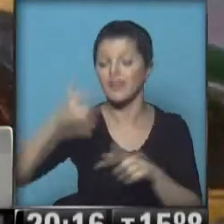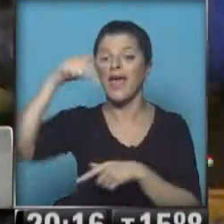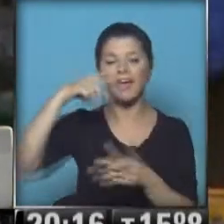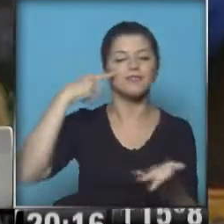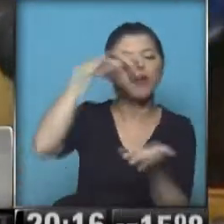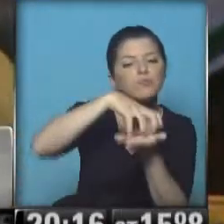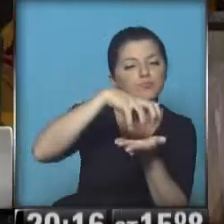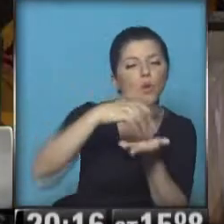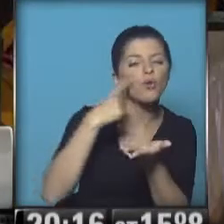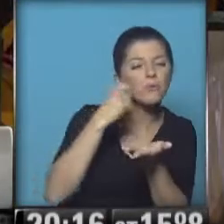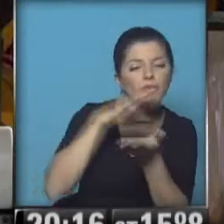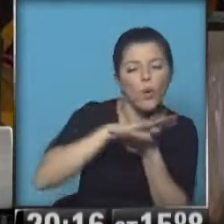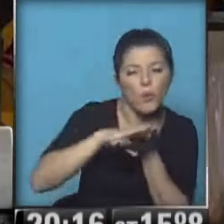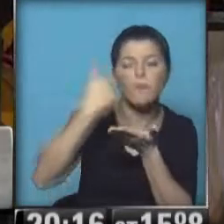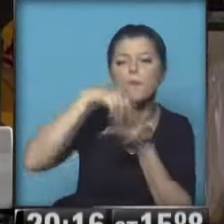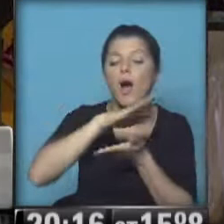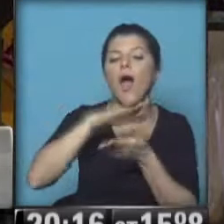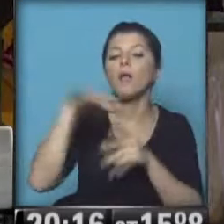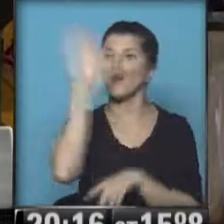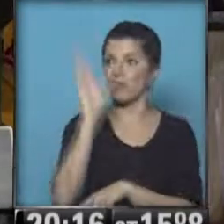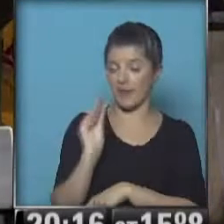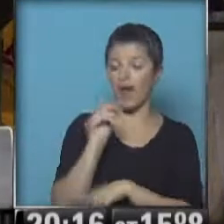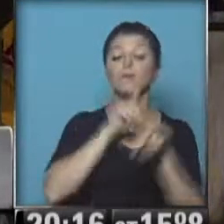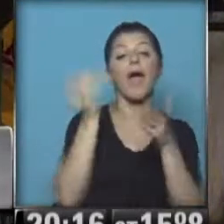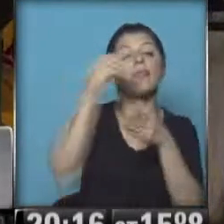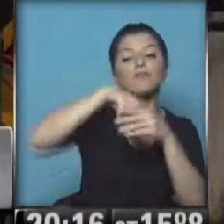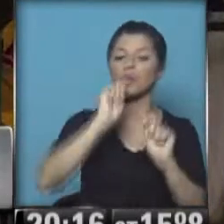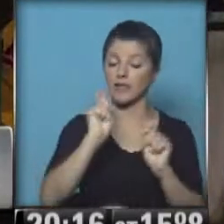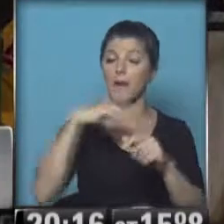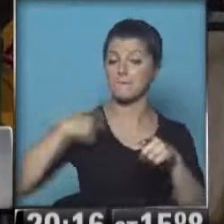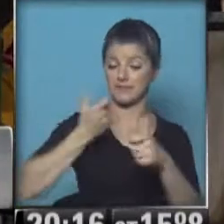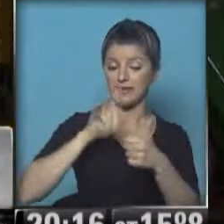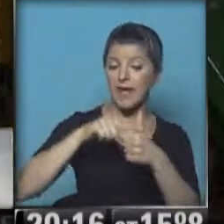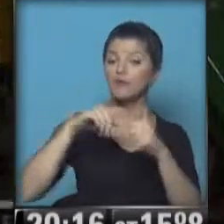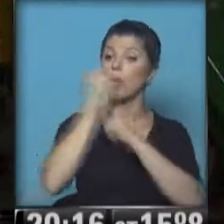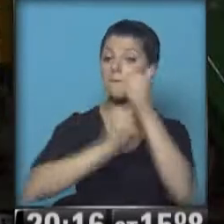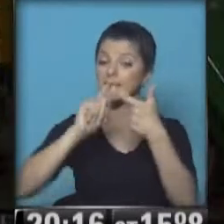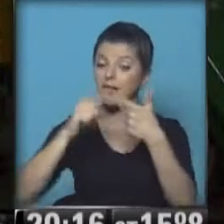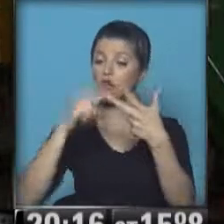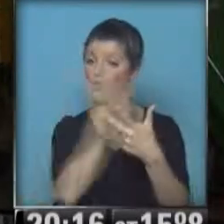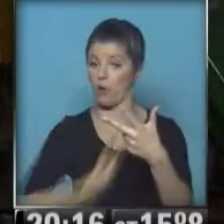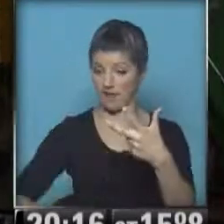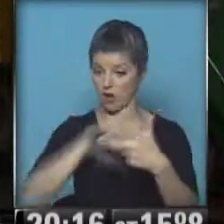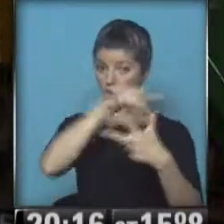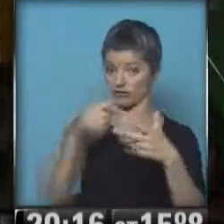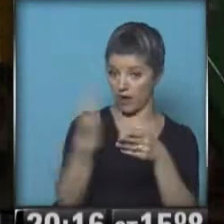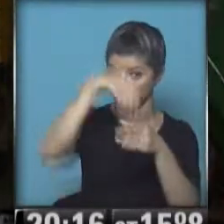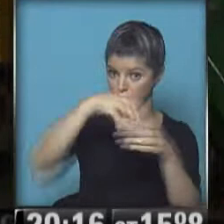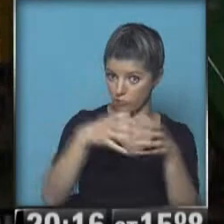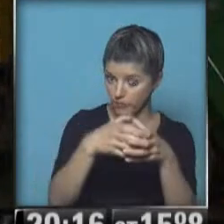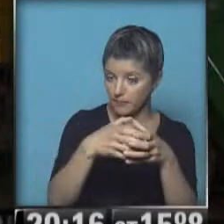de discusión federal, formado por empresarios, sindicatos y gobierno. Tendrá como objetivo